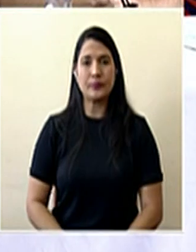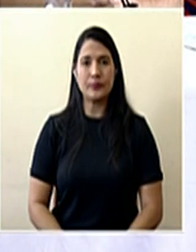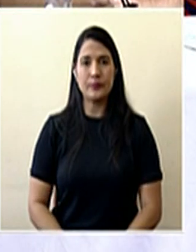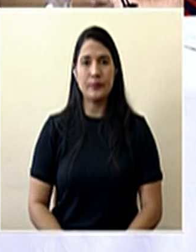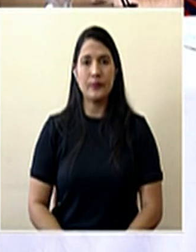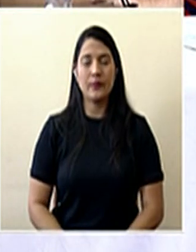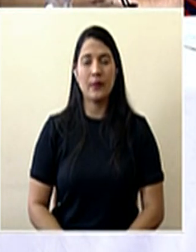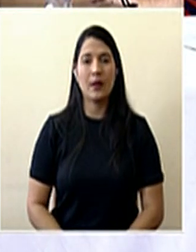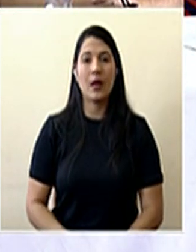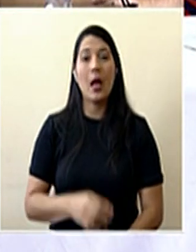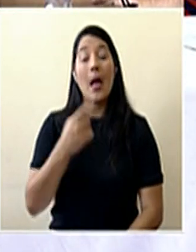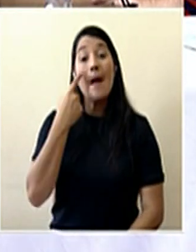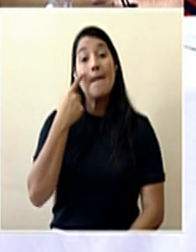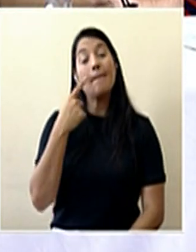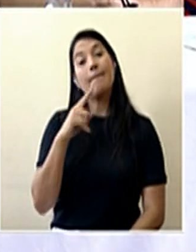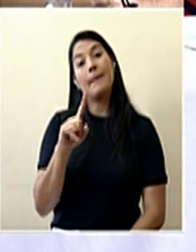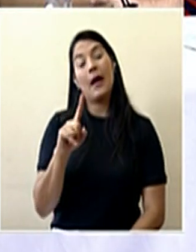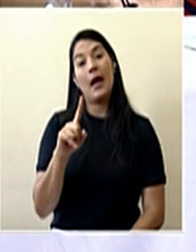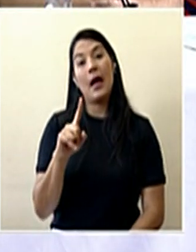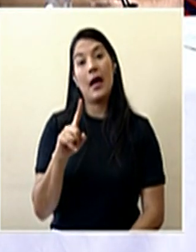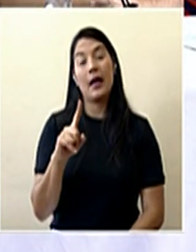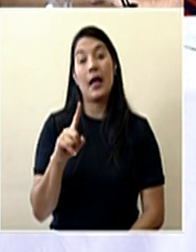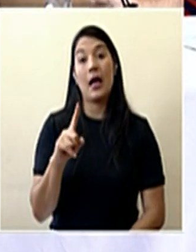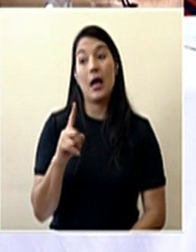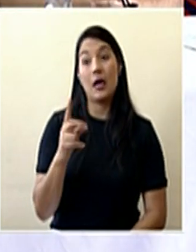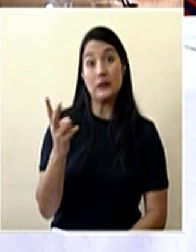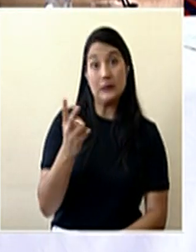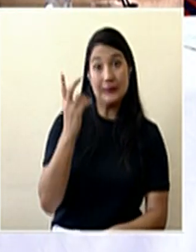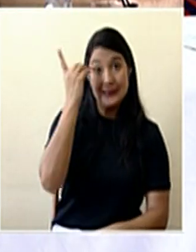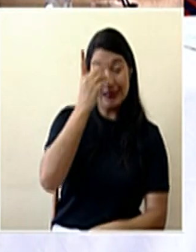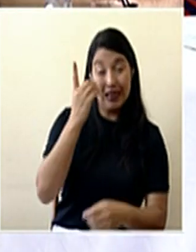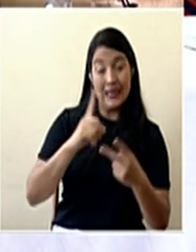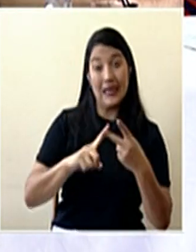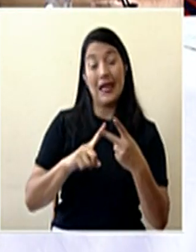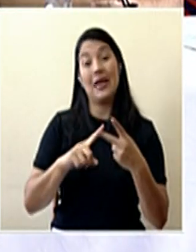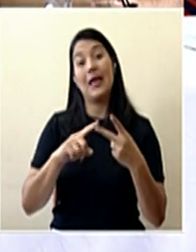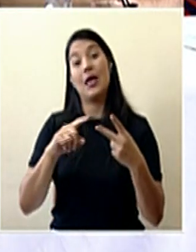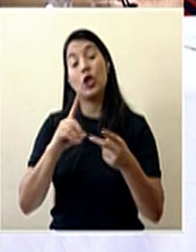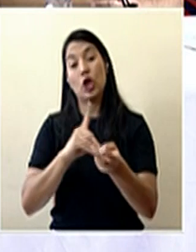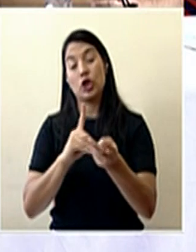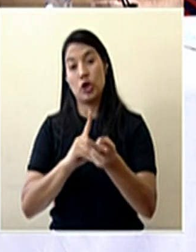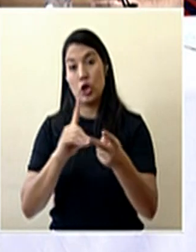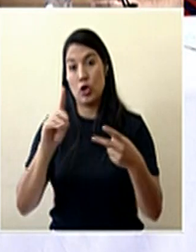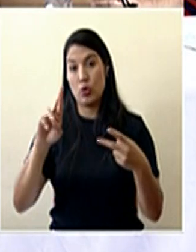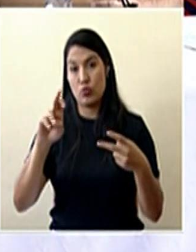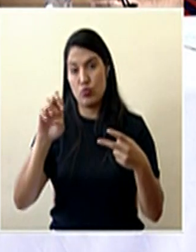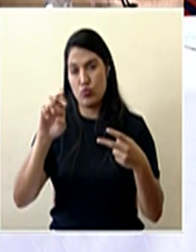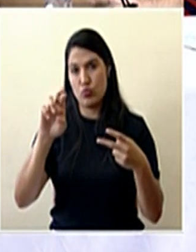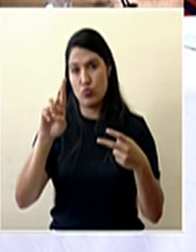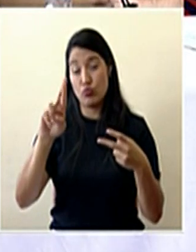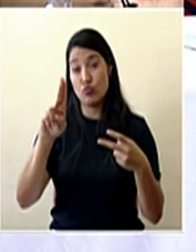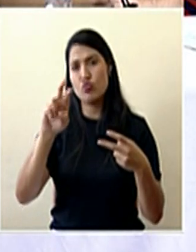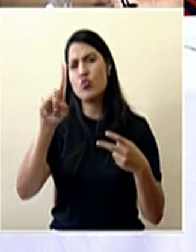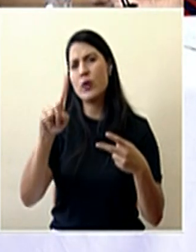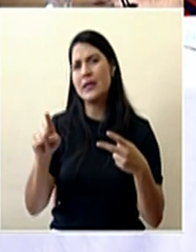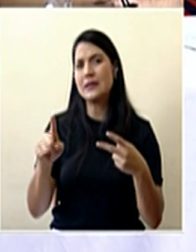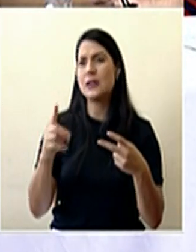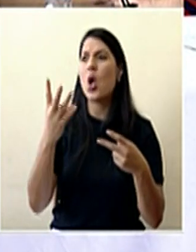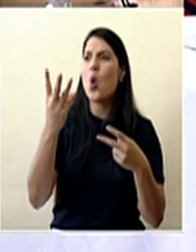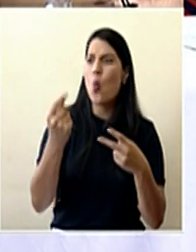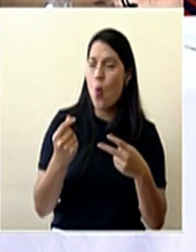Para los dos voceros de salud, nos consulta TN Investiga, ¿cuántos casos podría soportar entonces nuestro sistema de